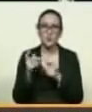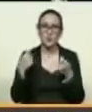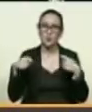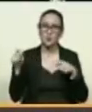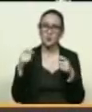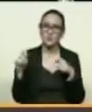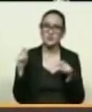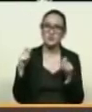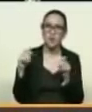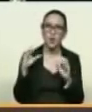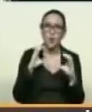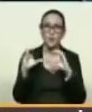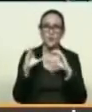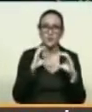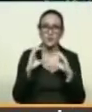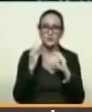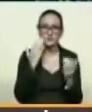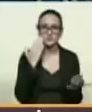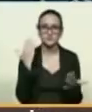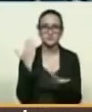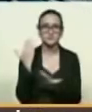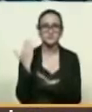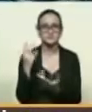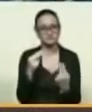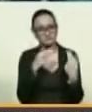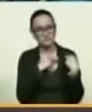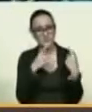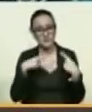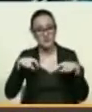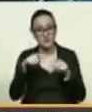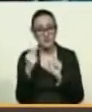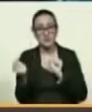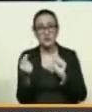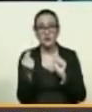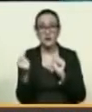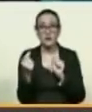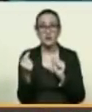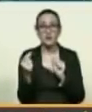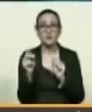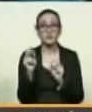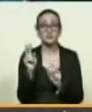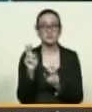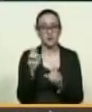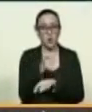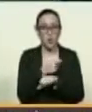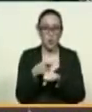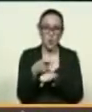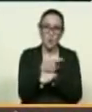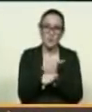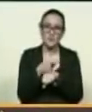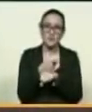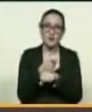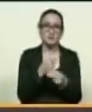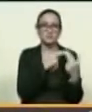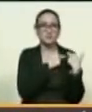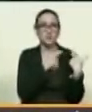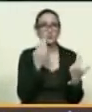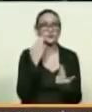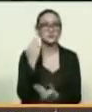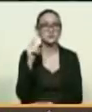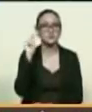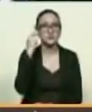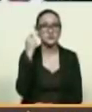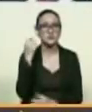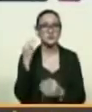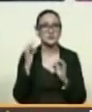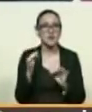y Comunicación, Jorge Rodríguez, quien es el encargado, el jefe de la mesa de diálogo por parte de la acción del gobierno bolivariano. Hay que recordar que está